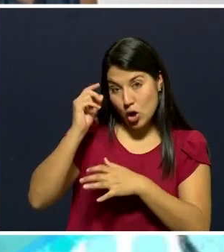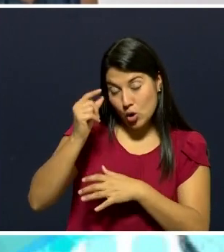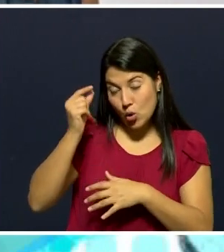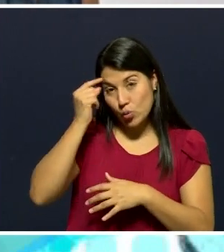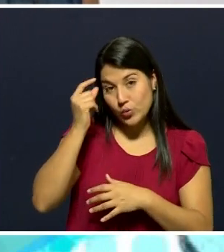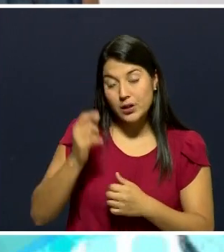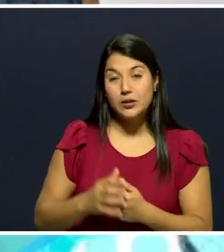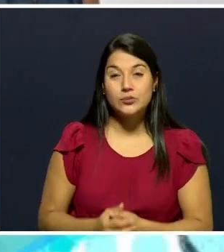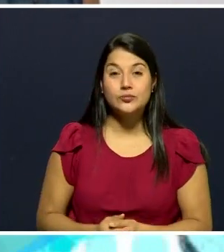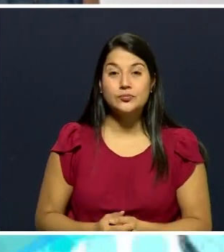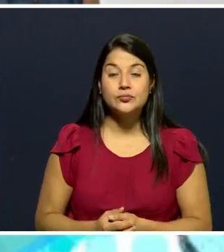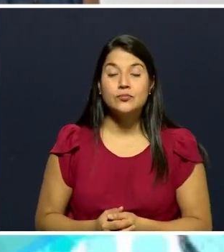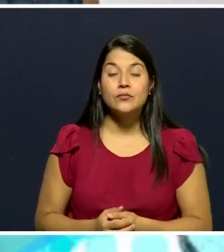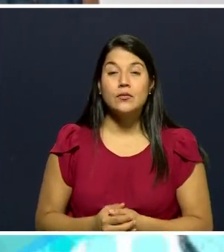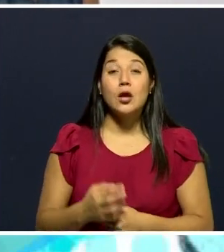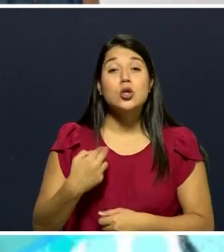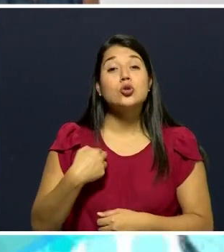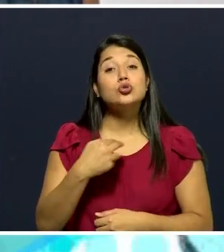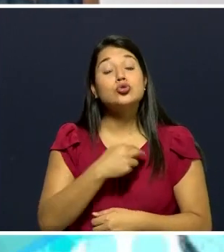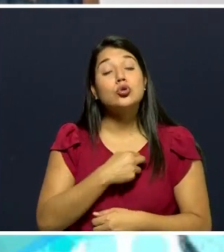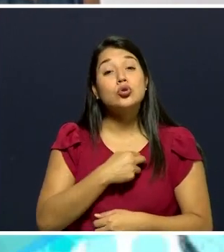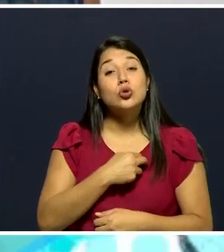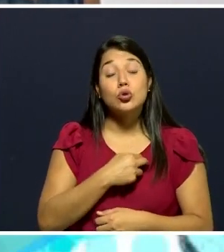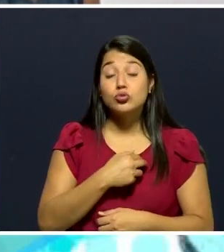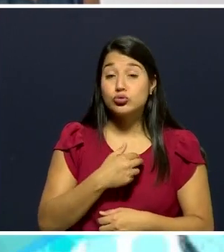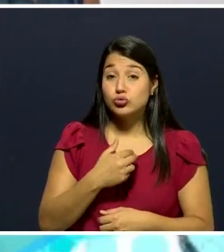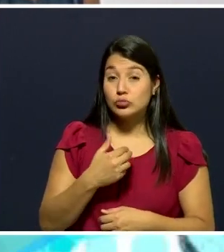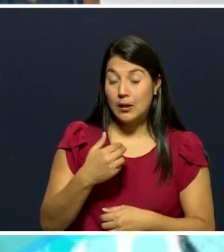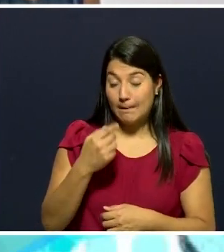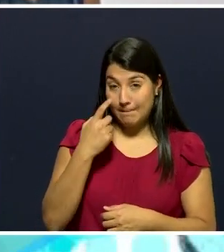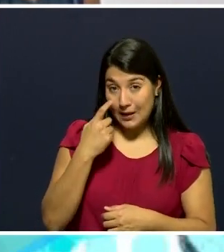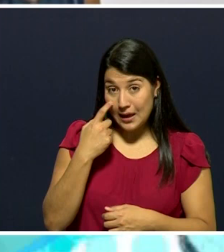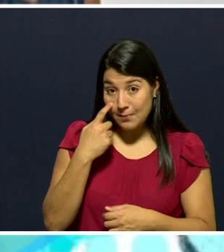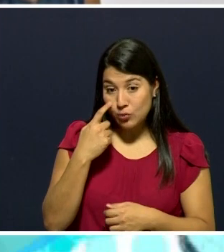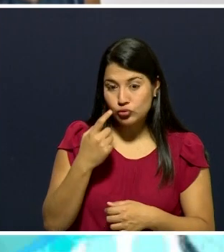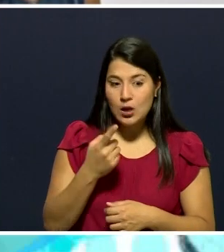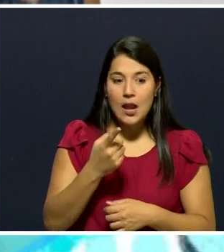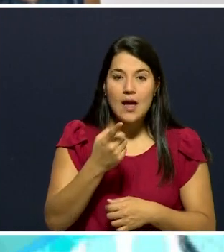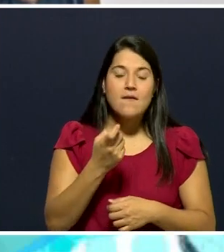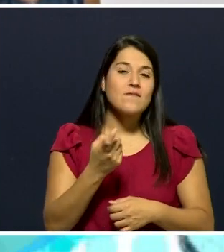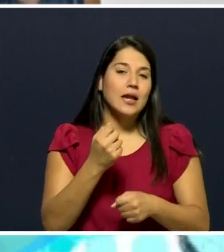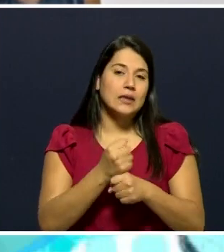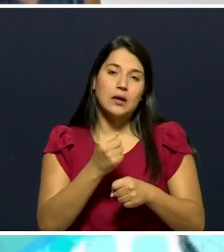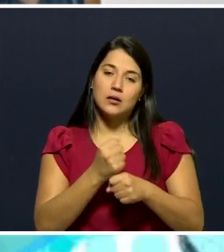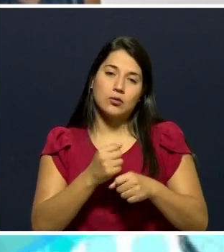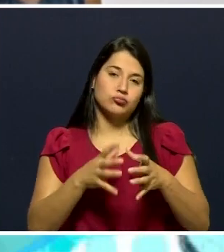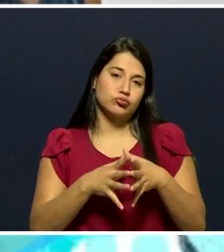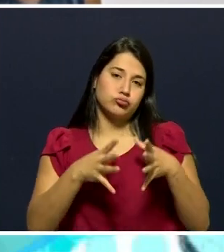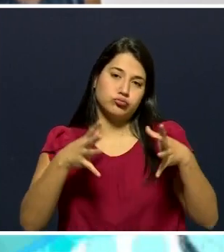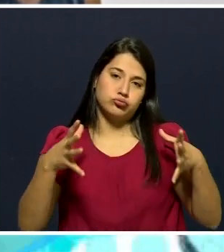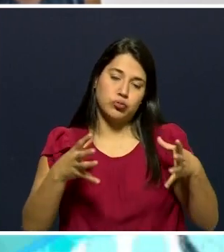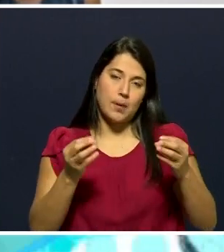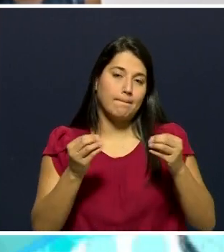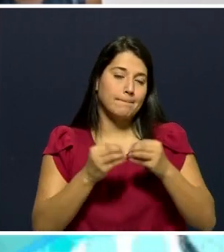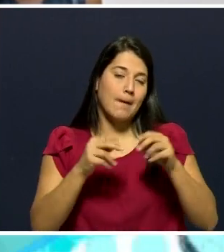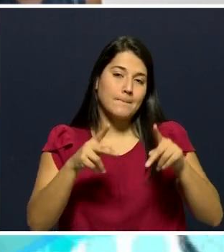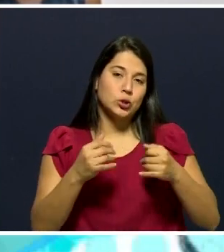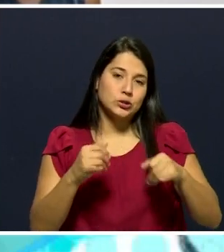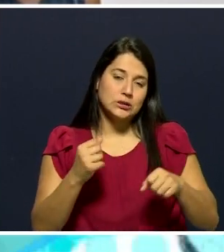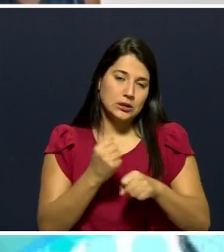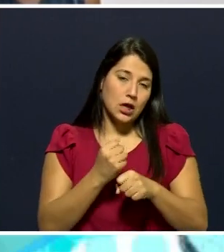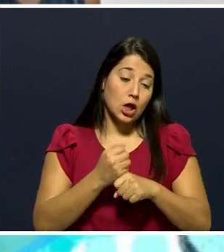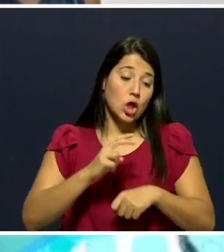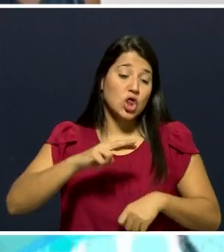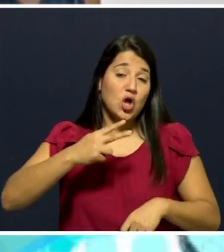temas. Lo que tenemos en los datos es que fundamentalmente el desempleo se va a ampliar enormemente. Vamos a duplicar o triplicar